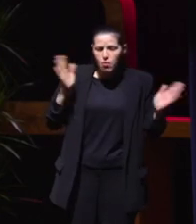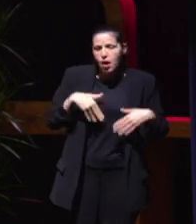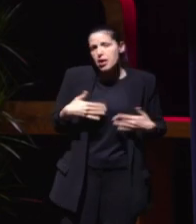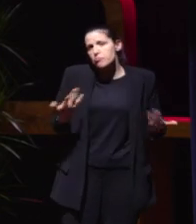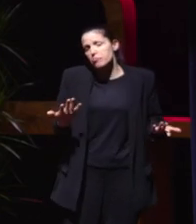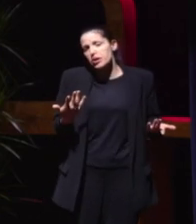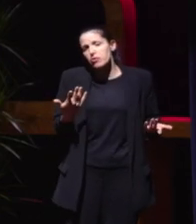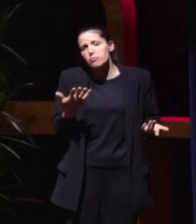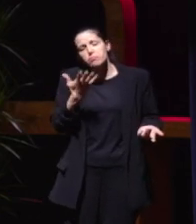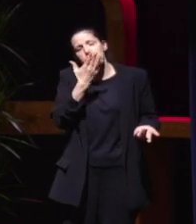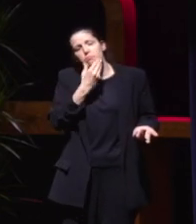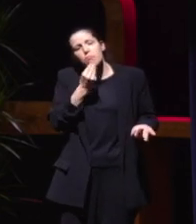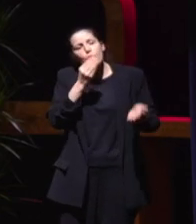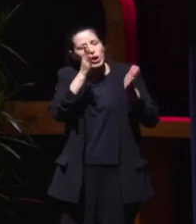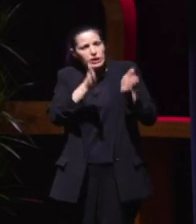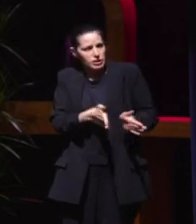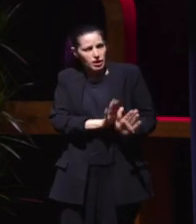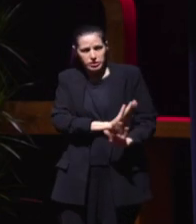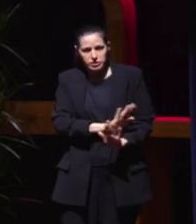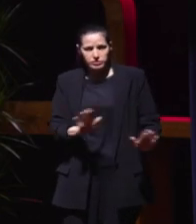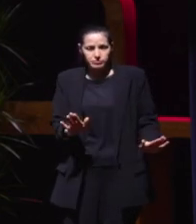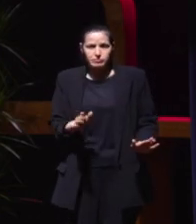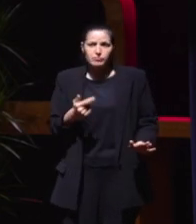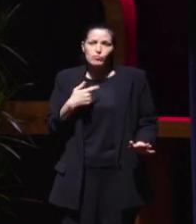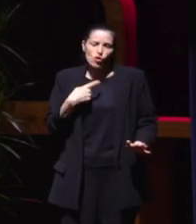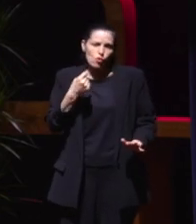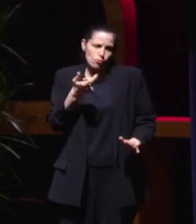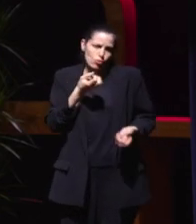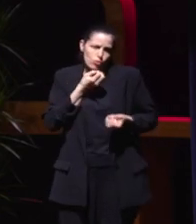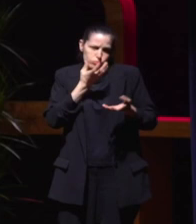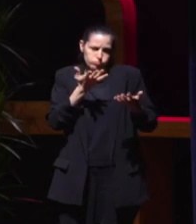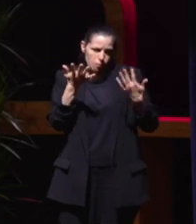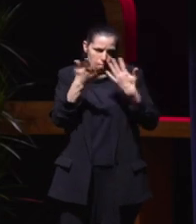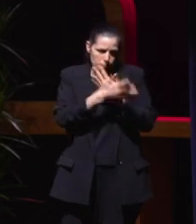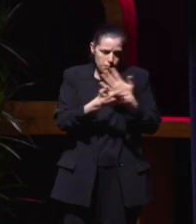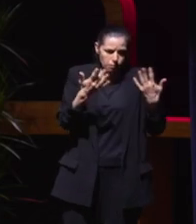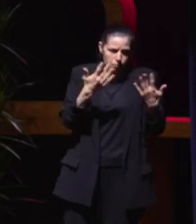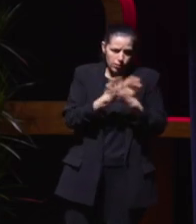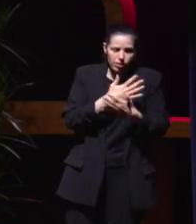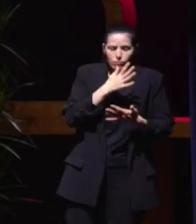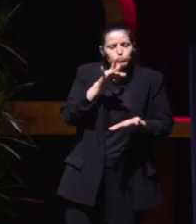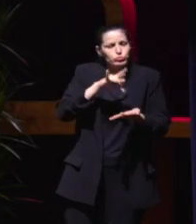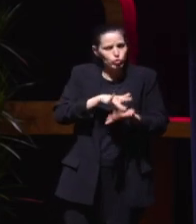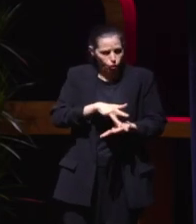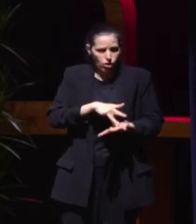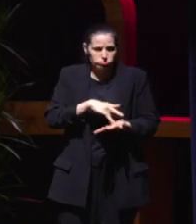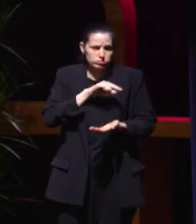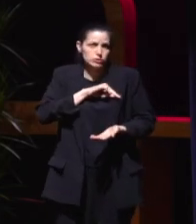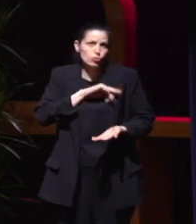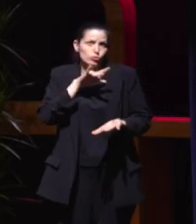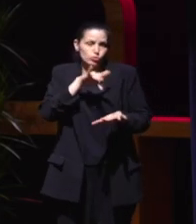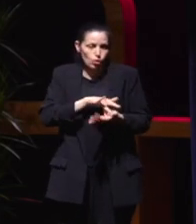de su belleza eso es un poco el batiburrillo de lo que me ha pasado a mí durante durante estos últimos años